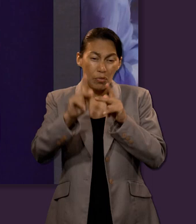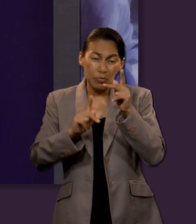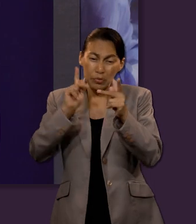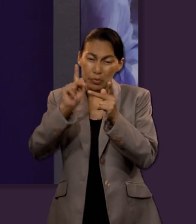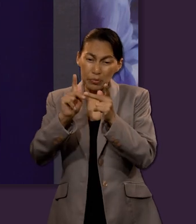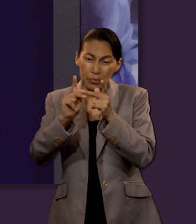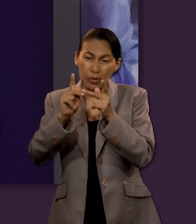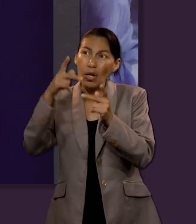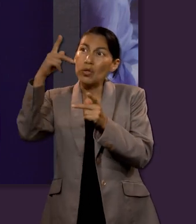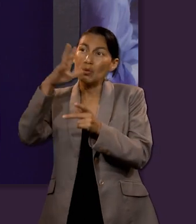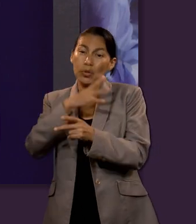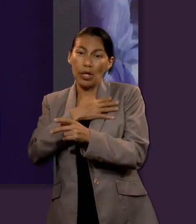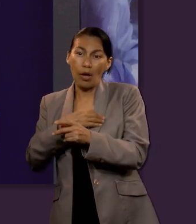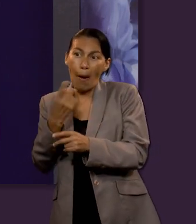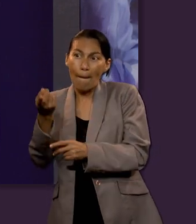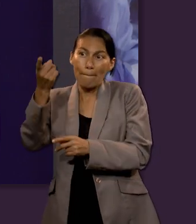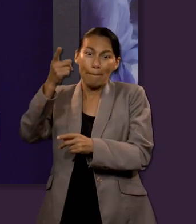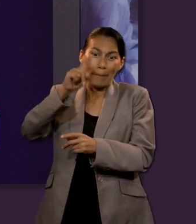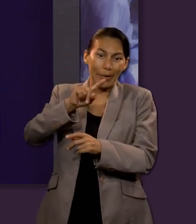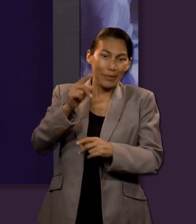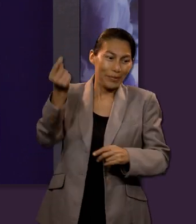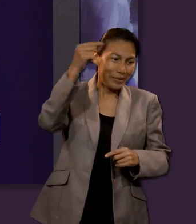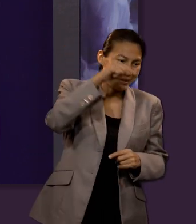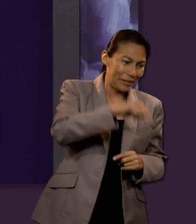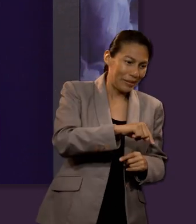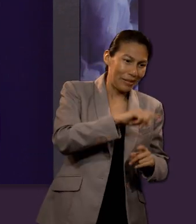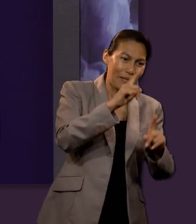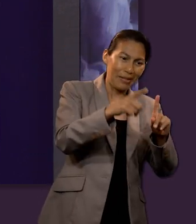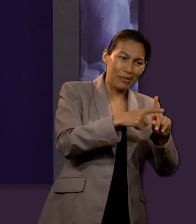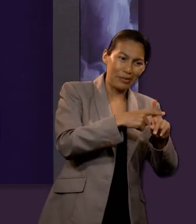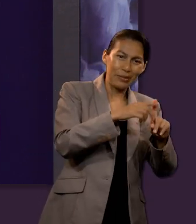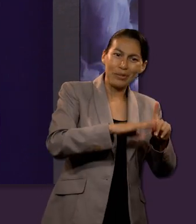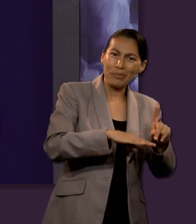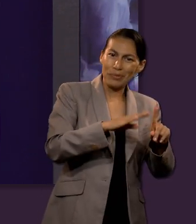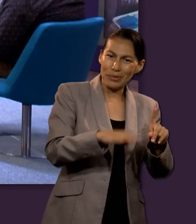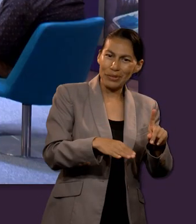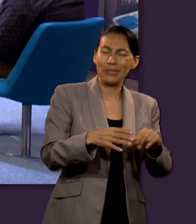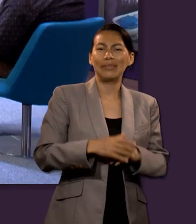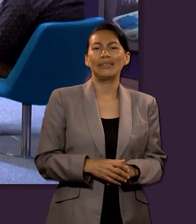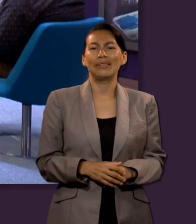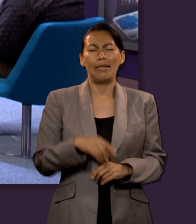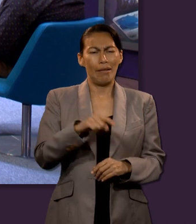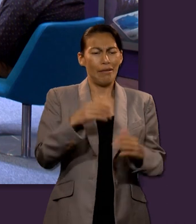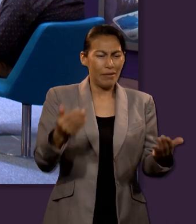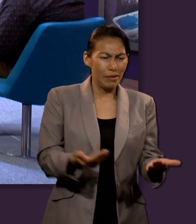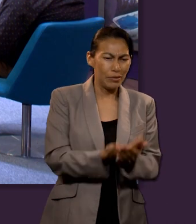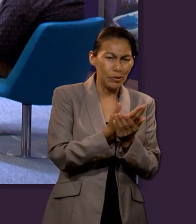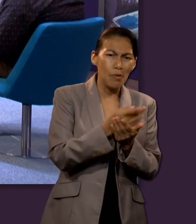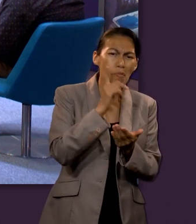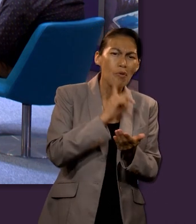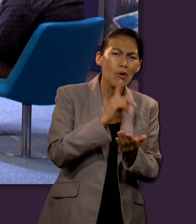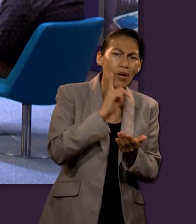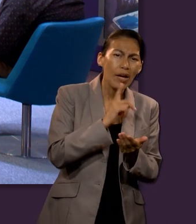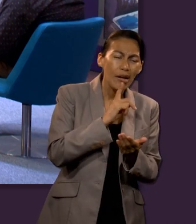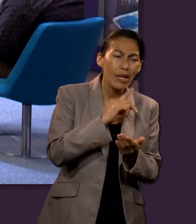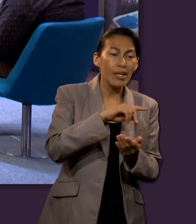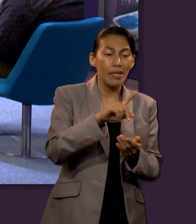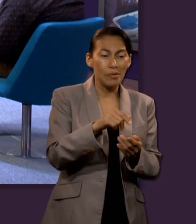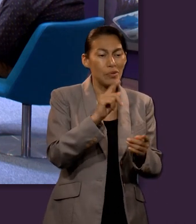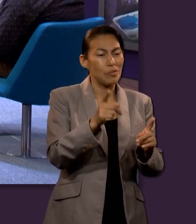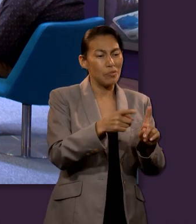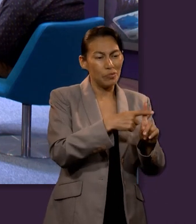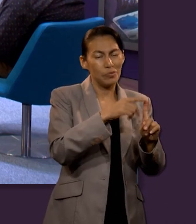envía a su hijo nacido de mujer y nacido bajo la ley bueno aquí hace referencia el cumplimiento del tiempo será necesario